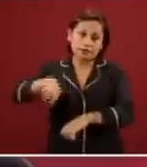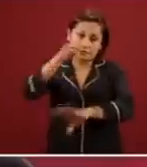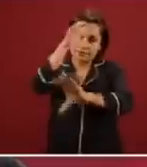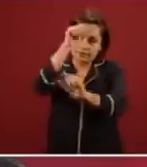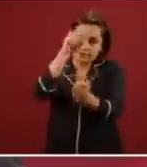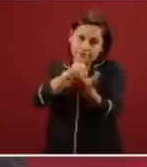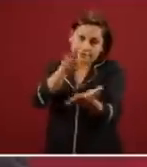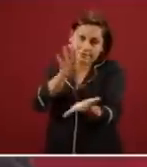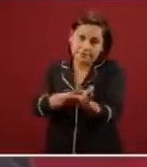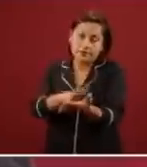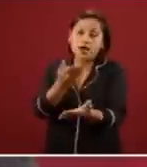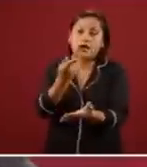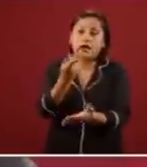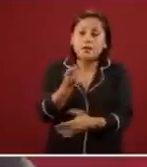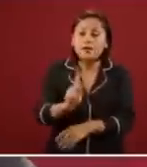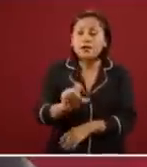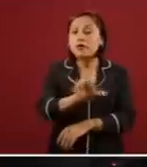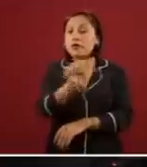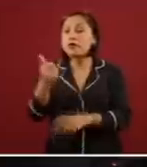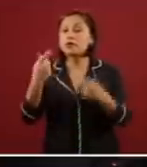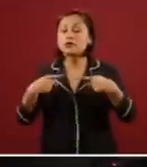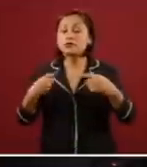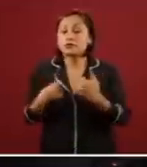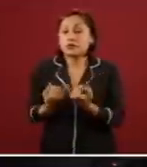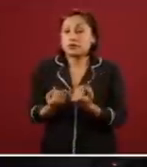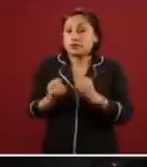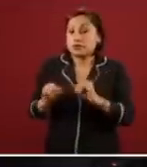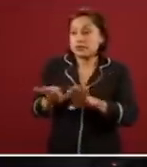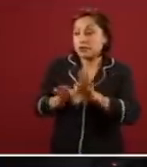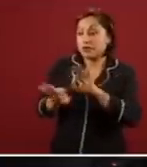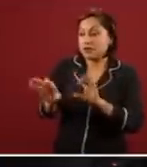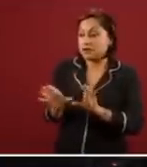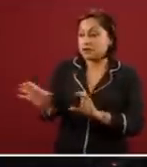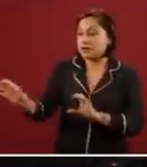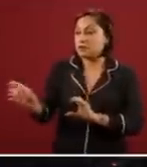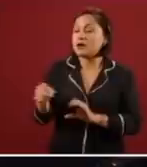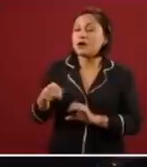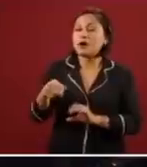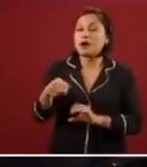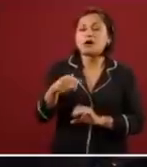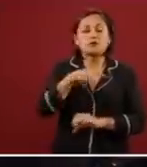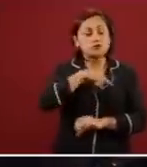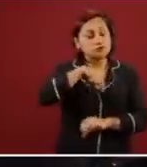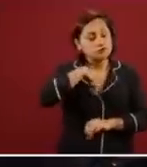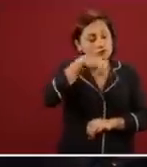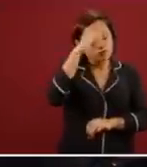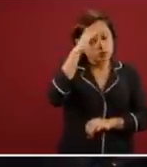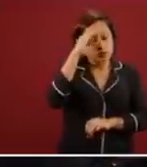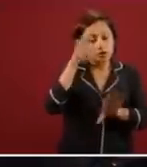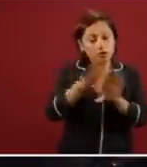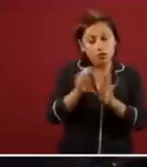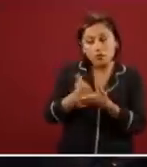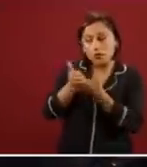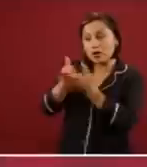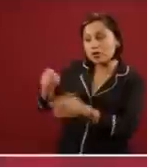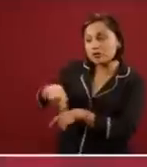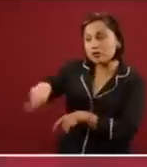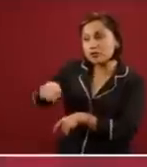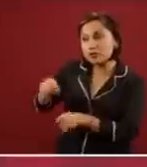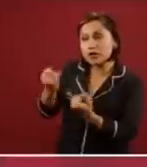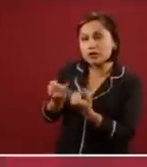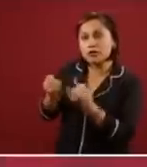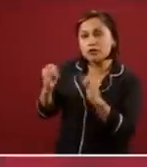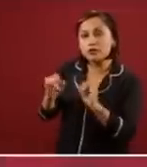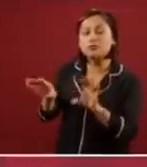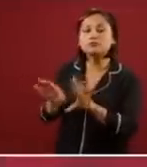que trabajan por cuenta propia, y en ese sentido pues ofrecerles una solución. Pero sí, decirlo, con Jesús lo hemos